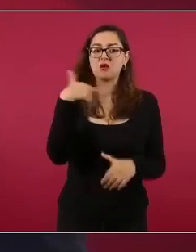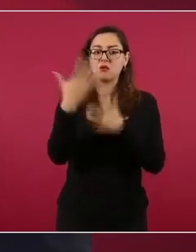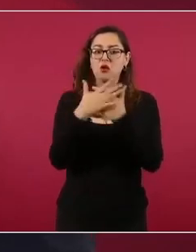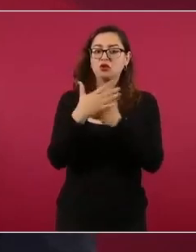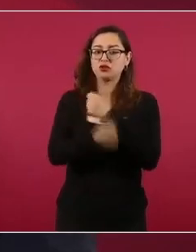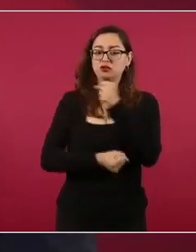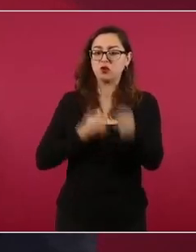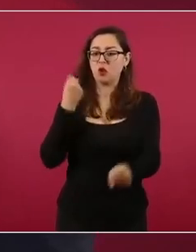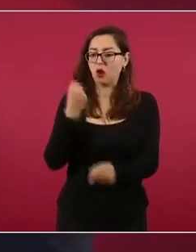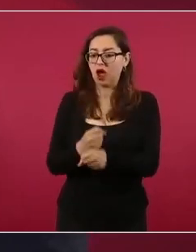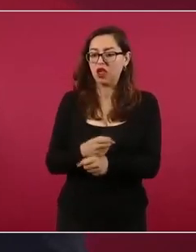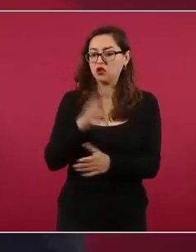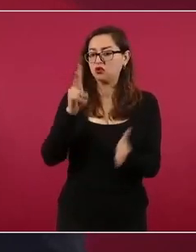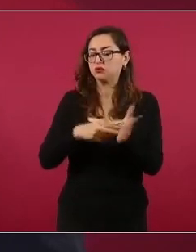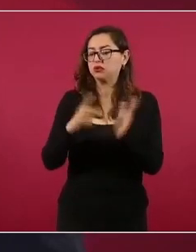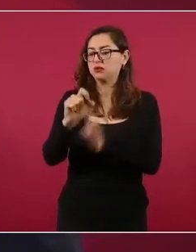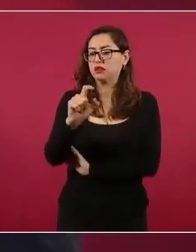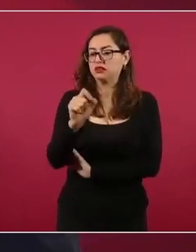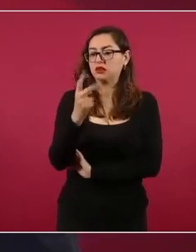hacer un fraude en el